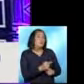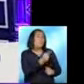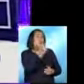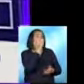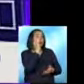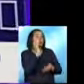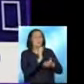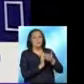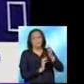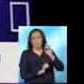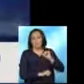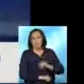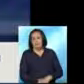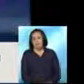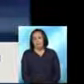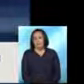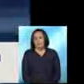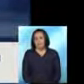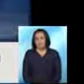nos